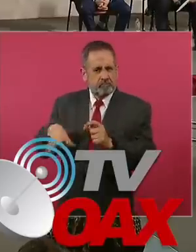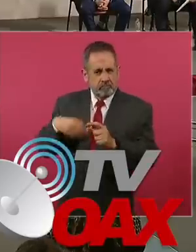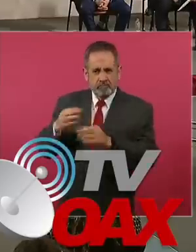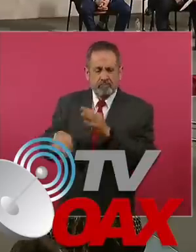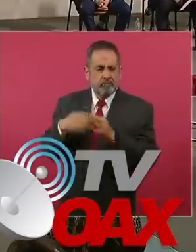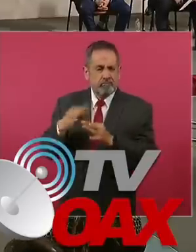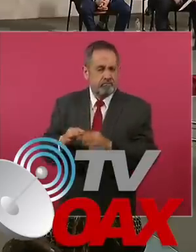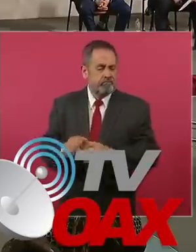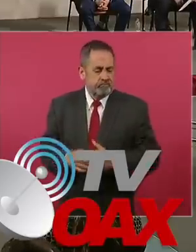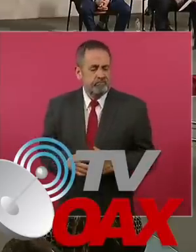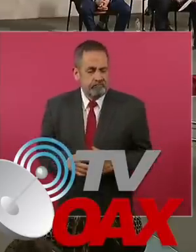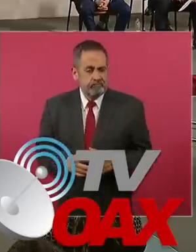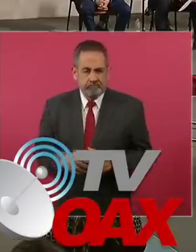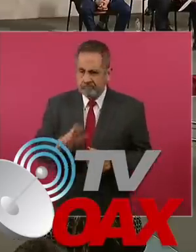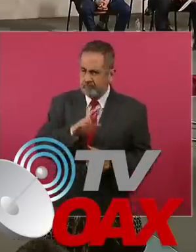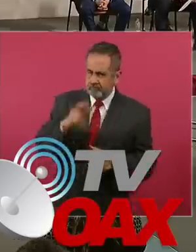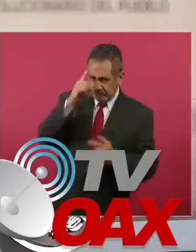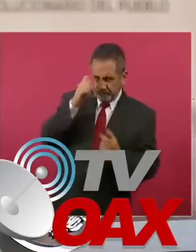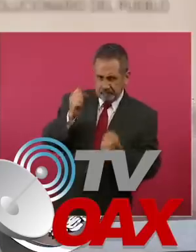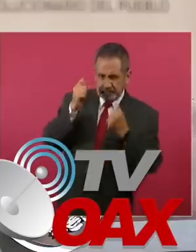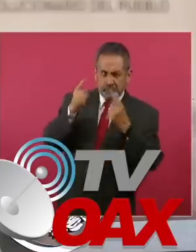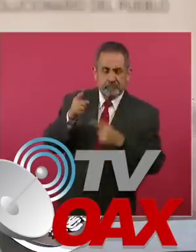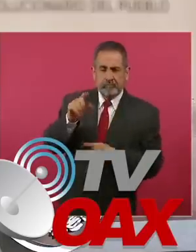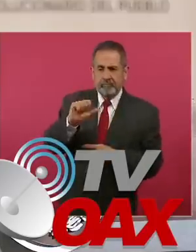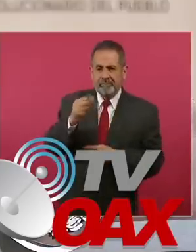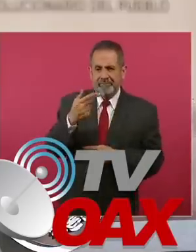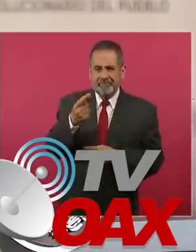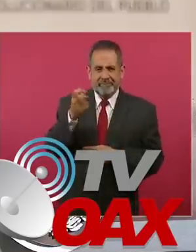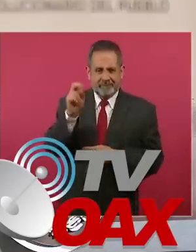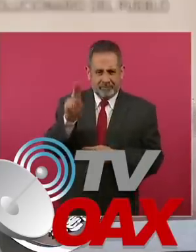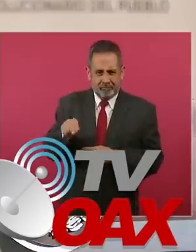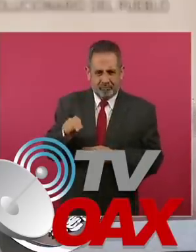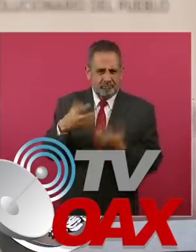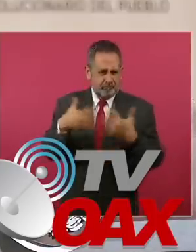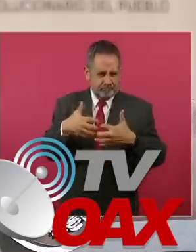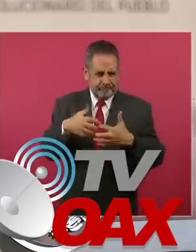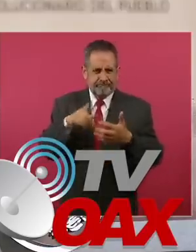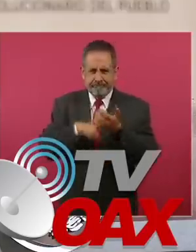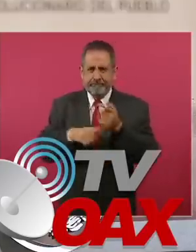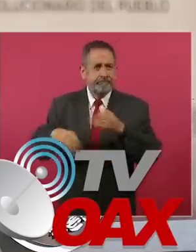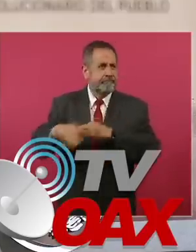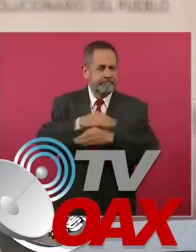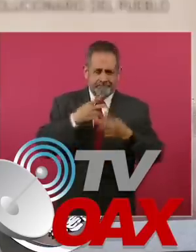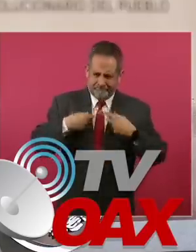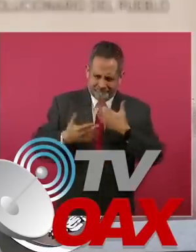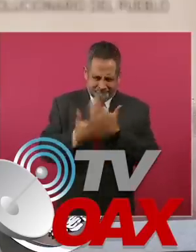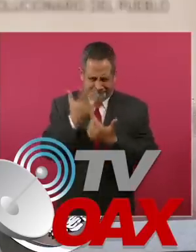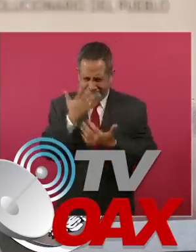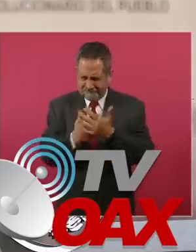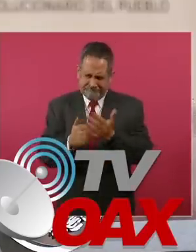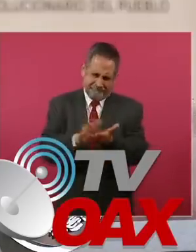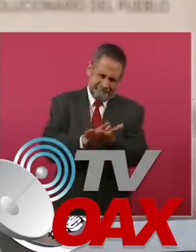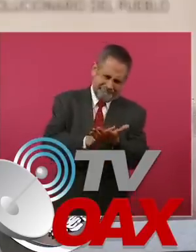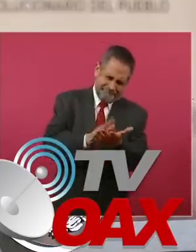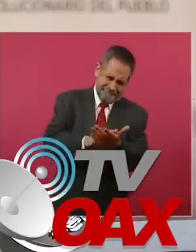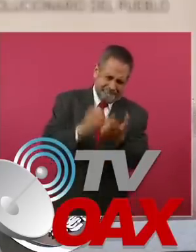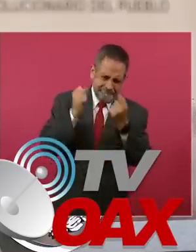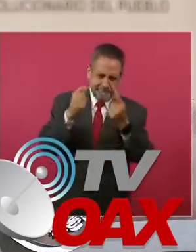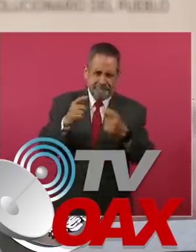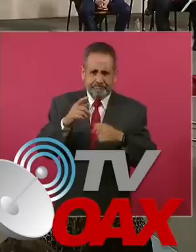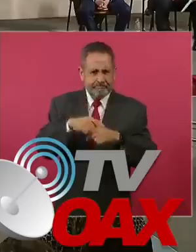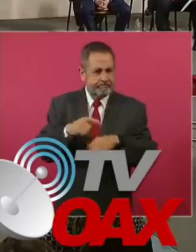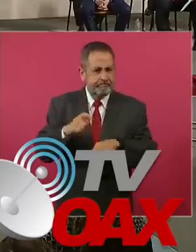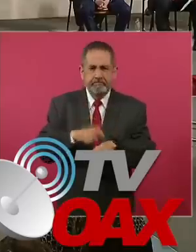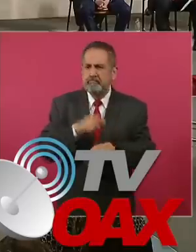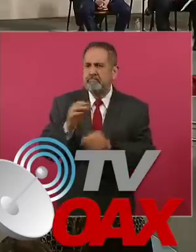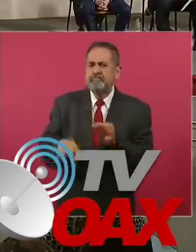Hacemos un reconocimiento a Alstom, a todas y todos sus trabajadores por el gran trabajo realizado para tener a tiempo este